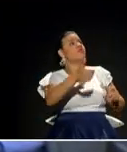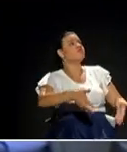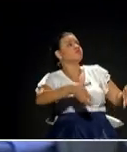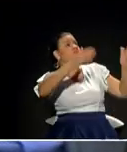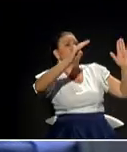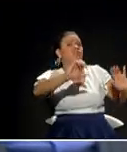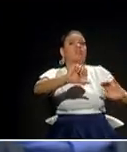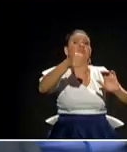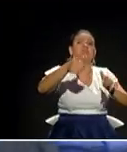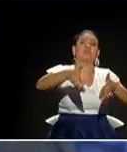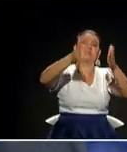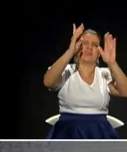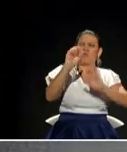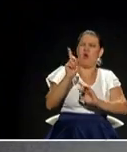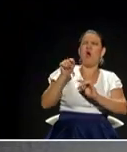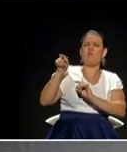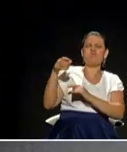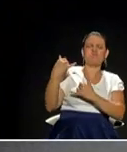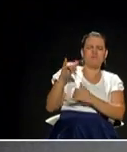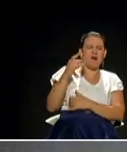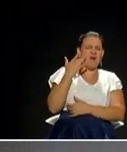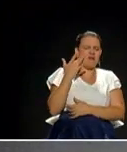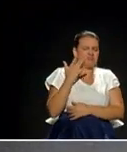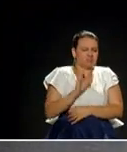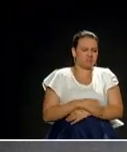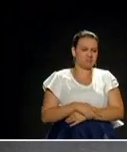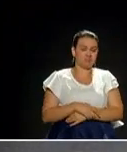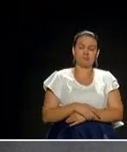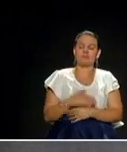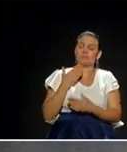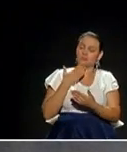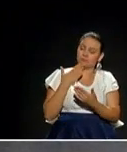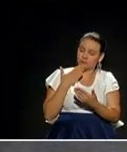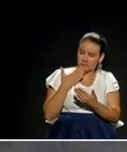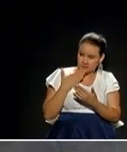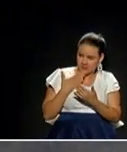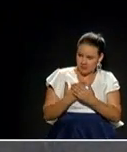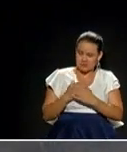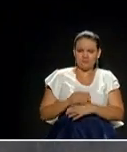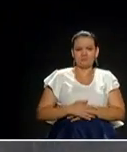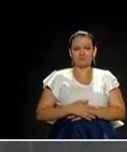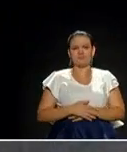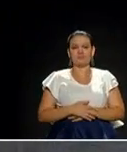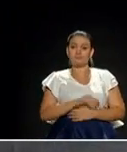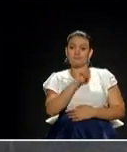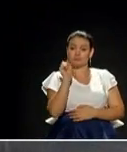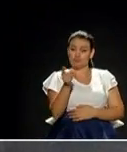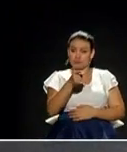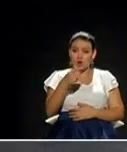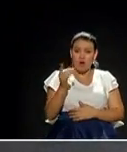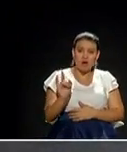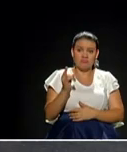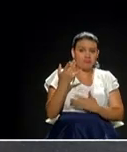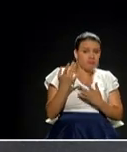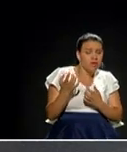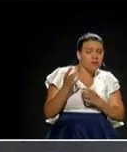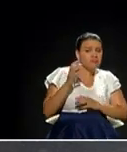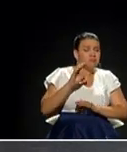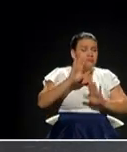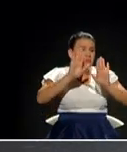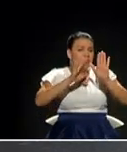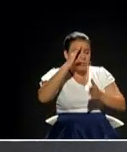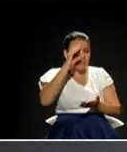espacios gracias al candidato cuando vi valderrama réplica voluntaria por parte de algunos de los candidatos para este tema la candidata